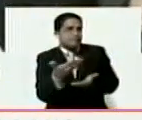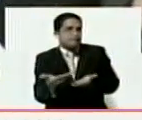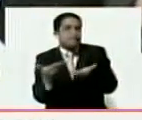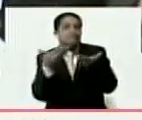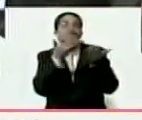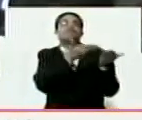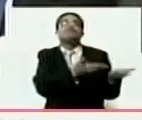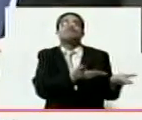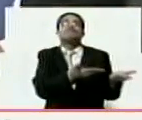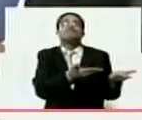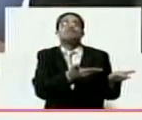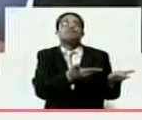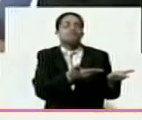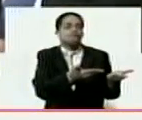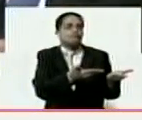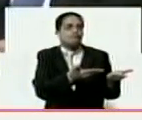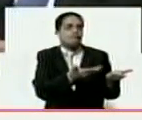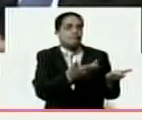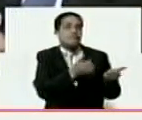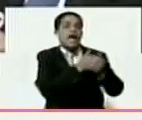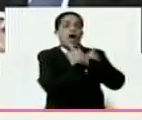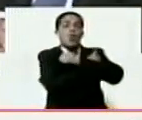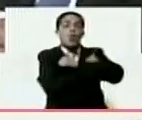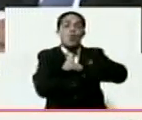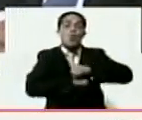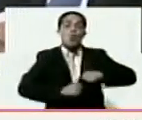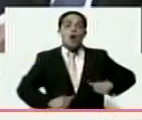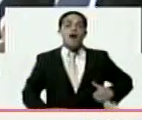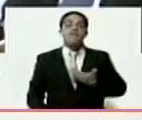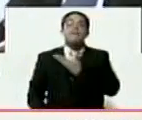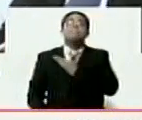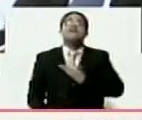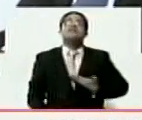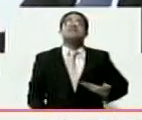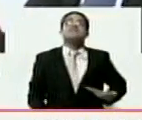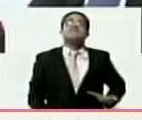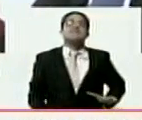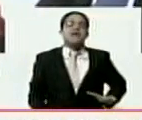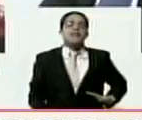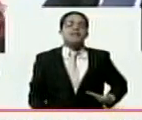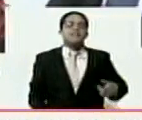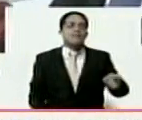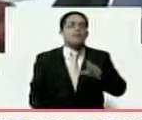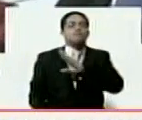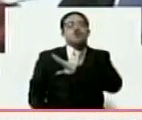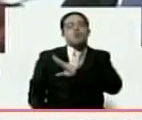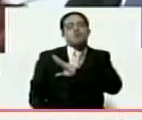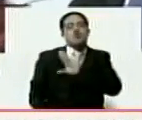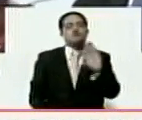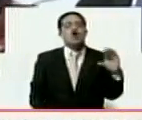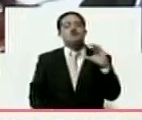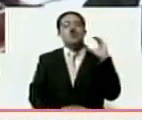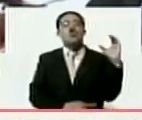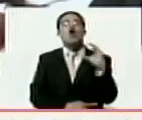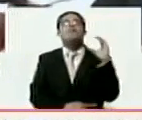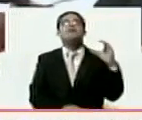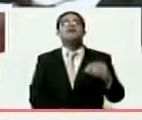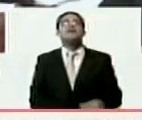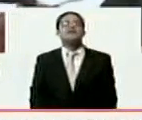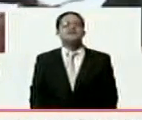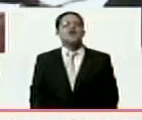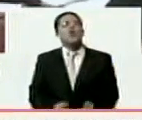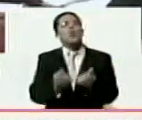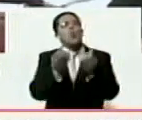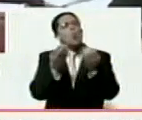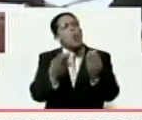la guardia presidencial del señor Duque en territorio colombiano, bueno, ¿cuántos